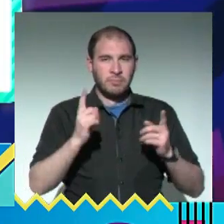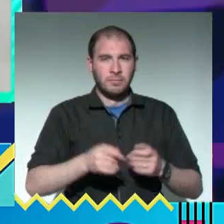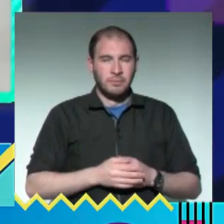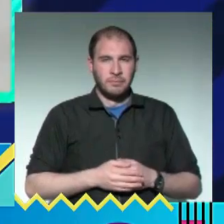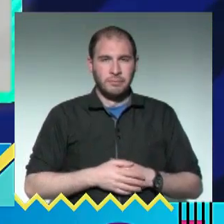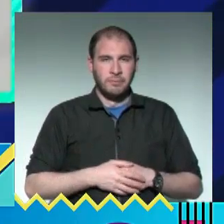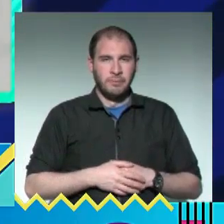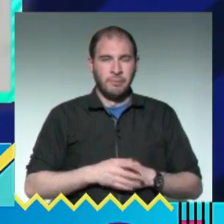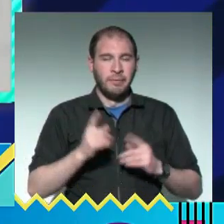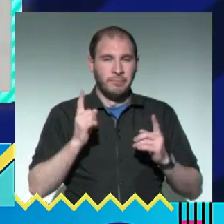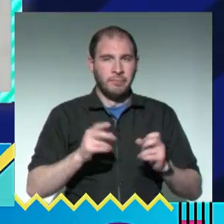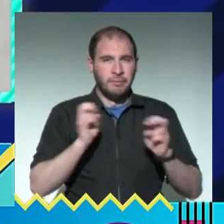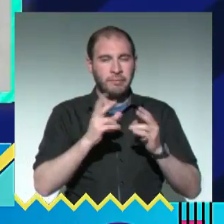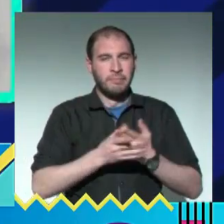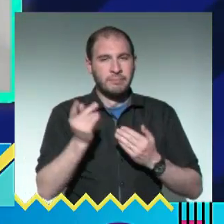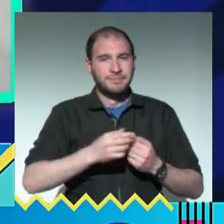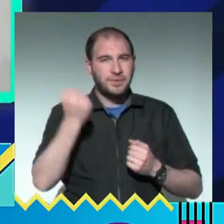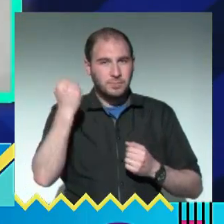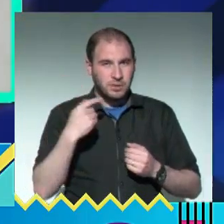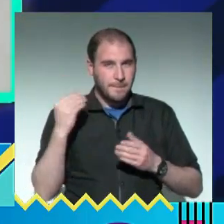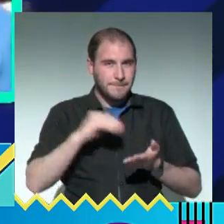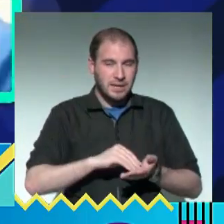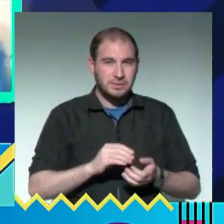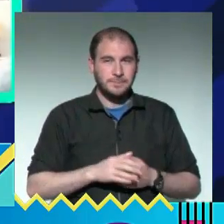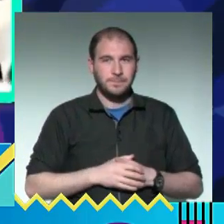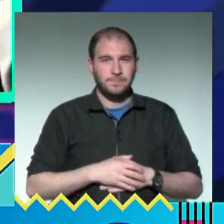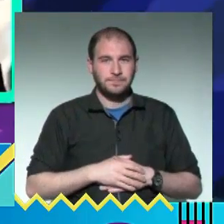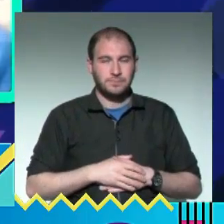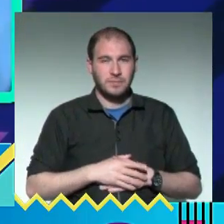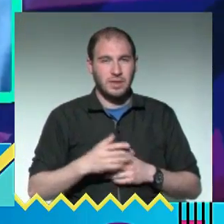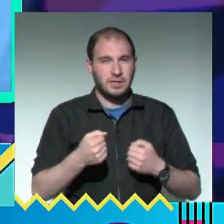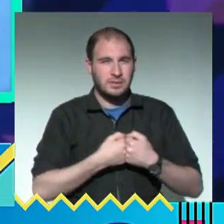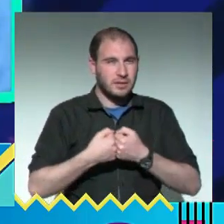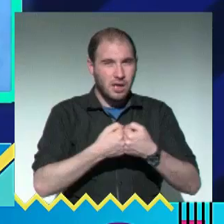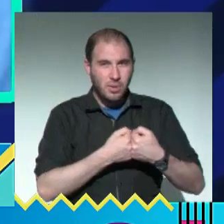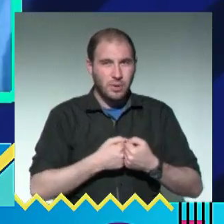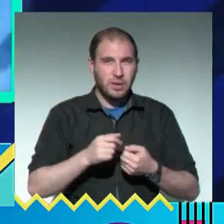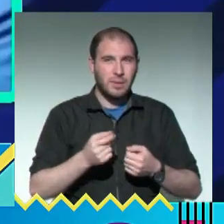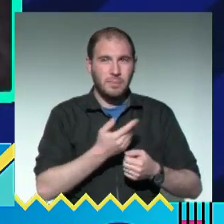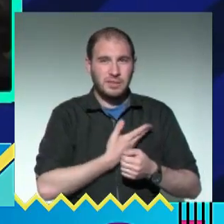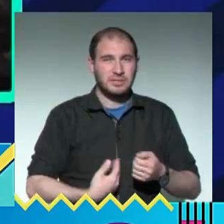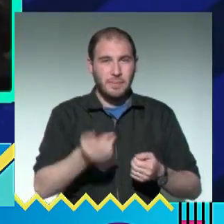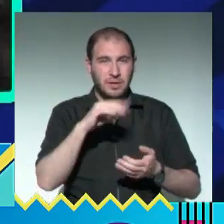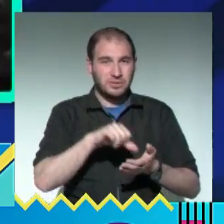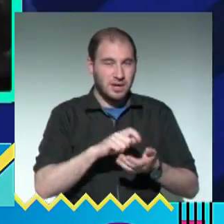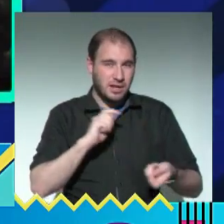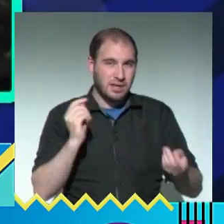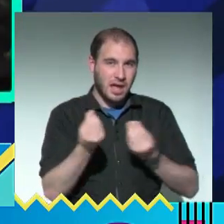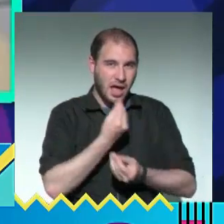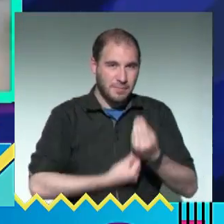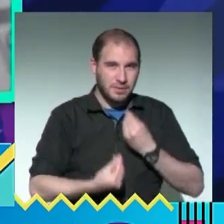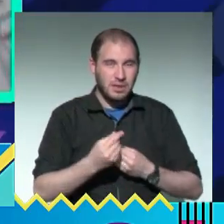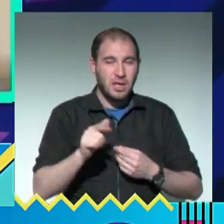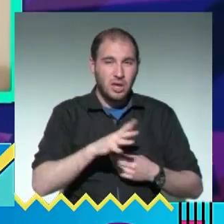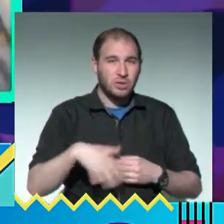aparece también con el tema del ajuste monetario atrás, que de hecho en esas negociaciones se cambió hasta el presidente del Banco Central. Entonces, en